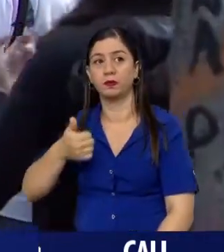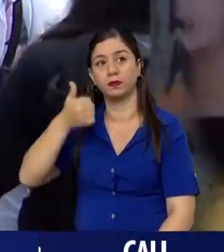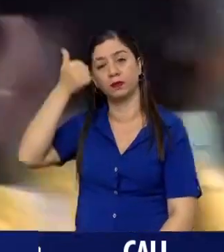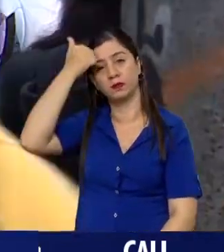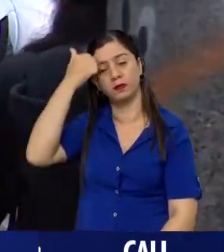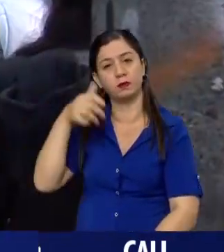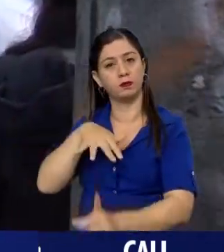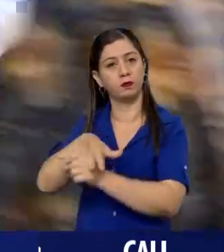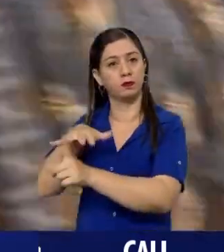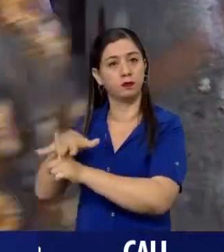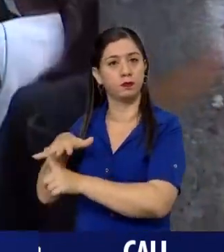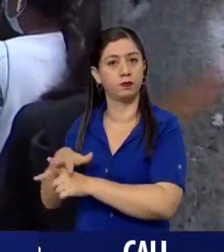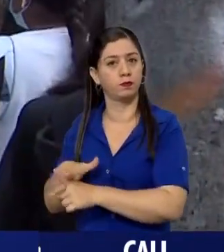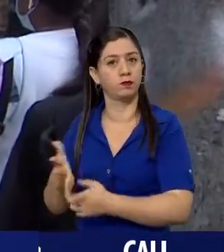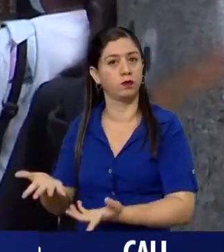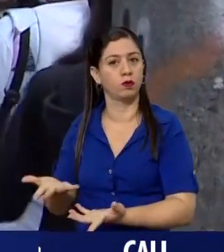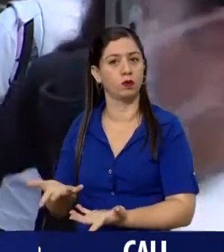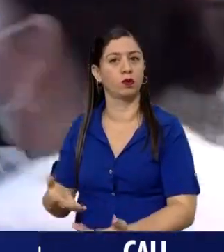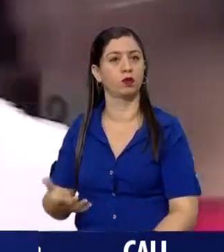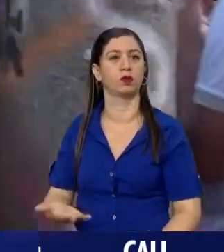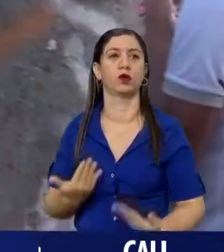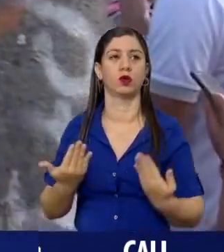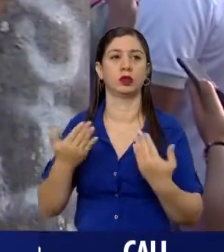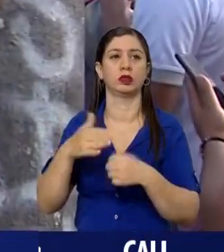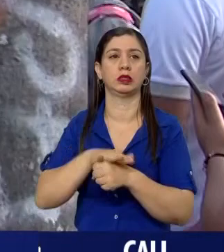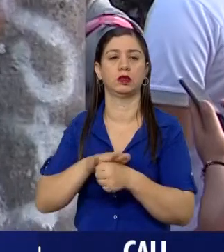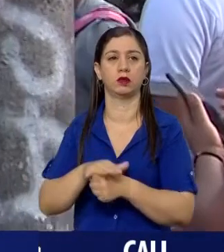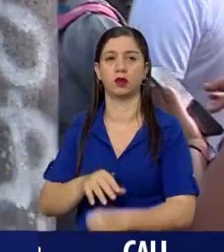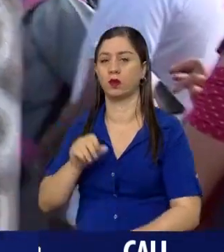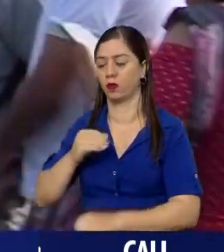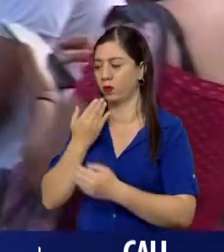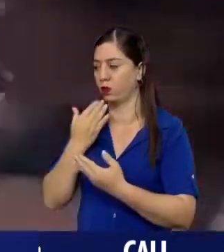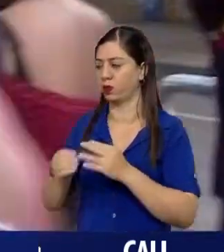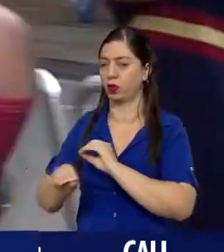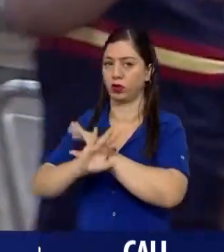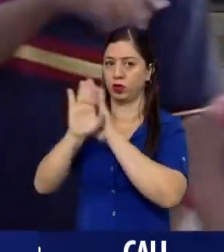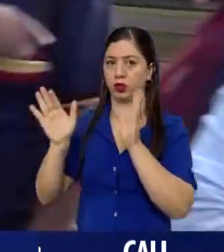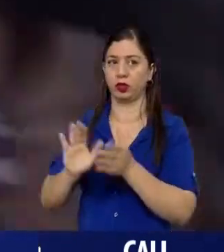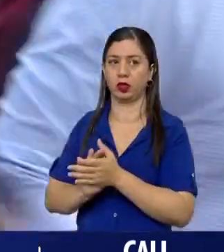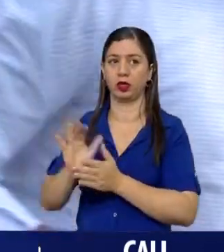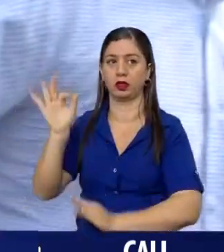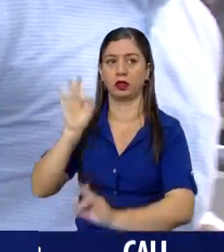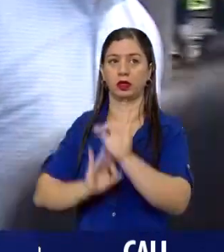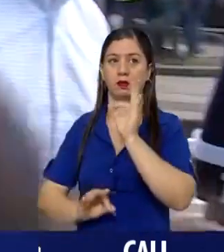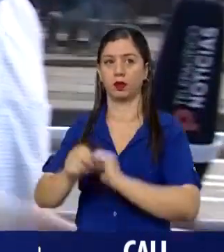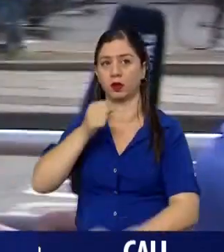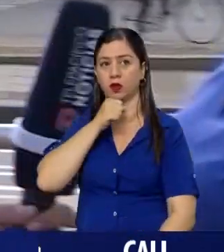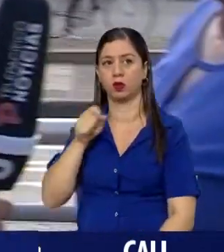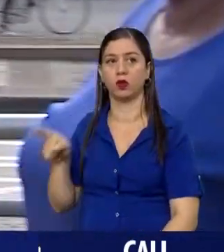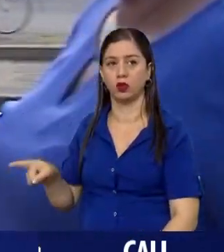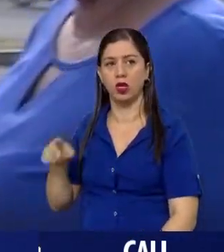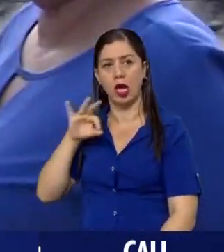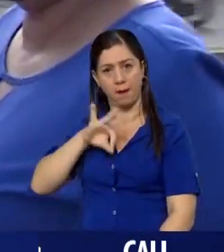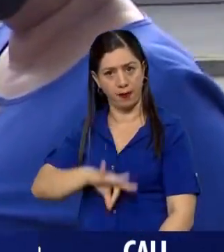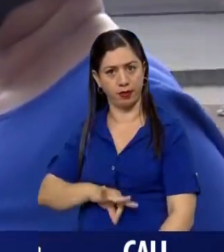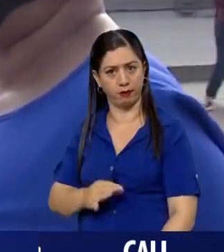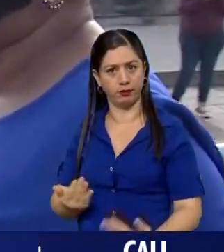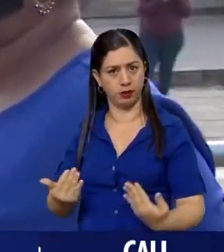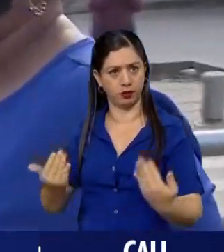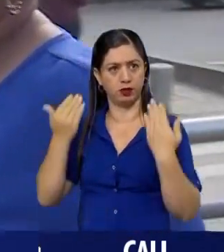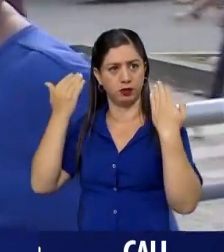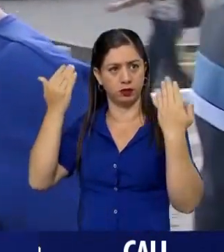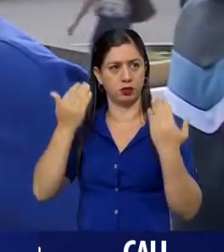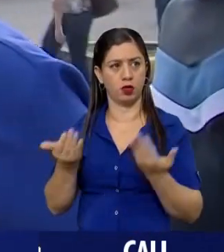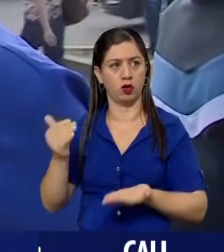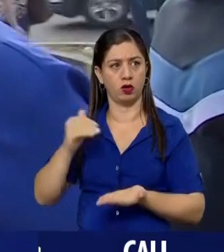están beneficiados con esta situación. Buenos días, bienvenida a Telepacífico Noticias. Días. Cuéntenos, ¿cómo se ha visto usted beneficiada? ¿Le ha gustado que esta